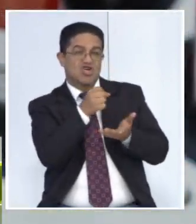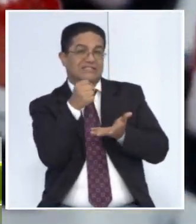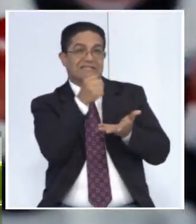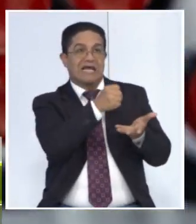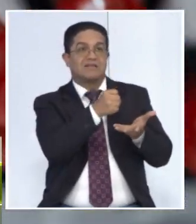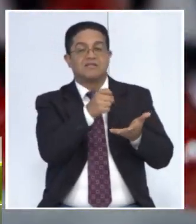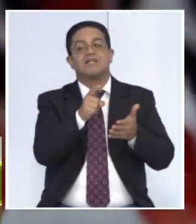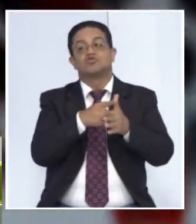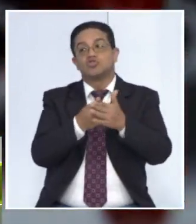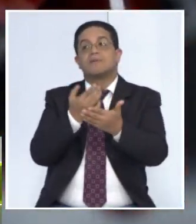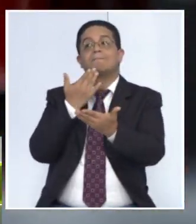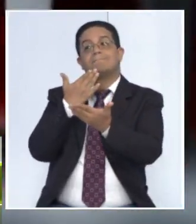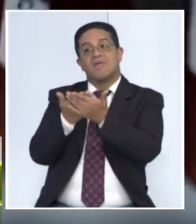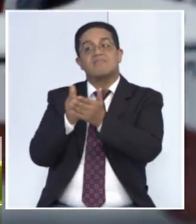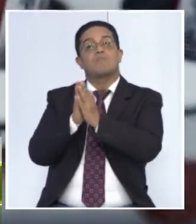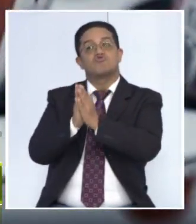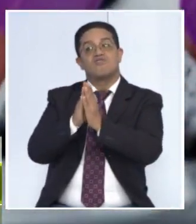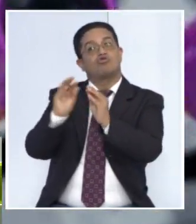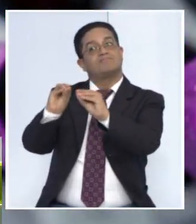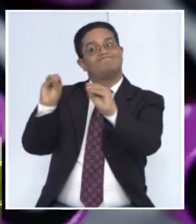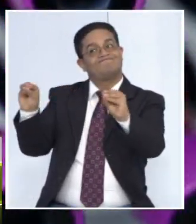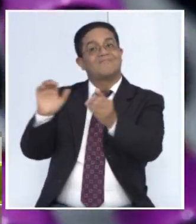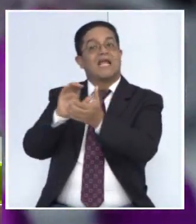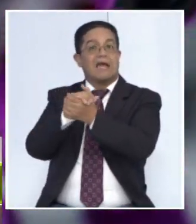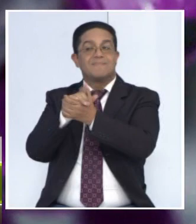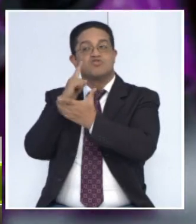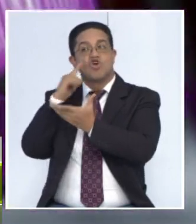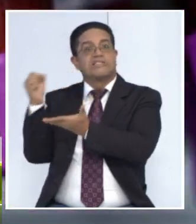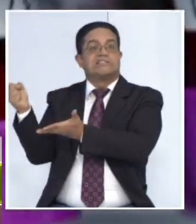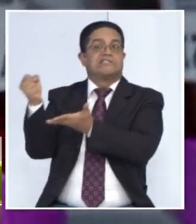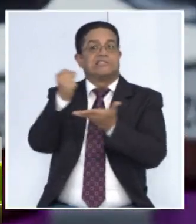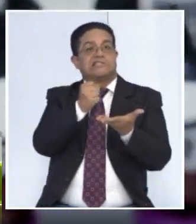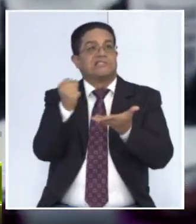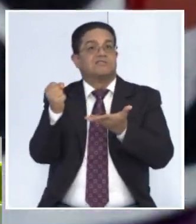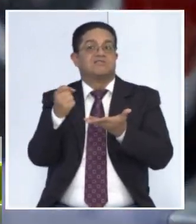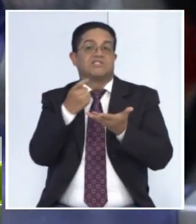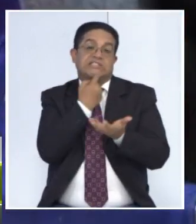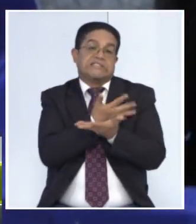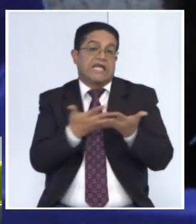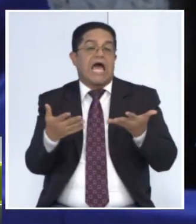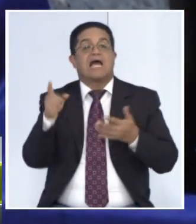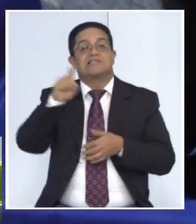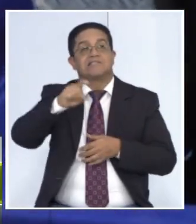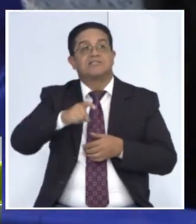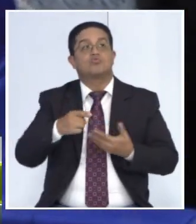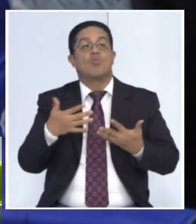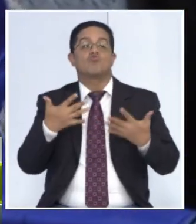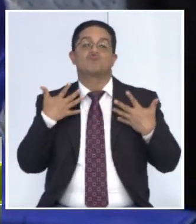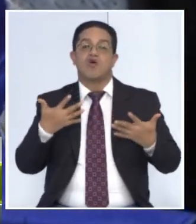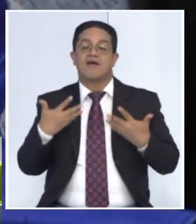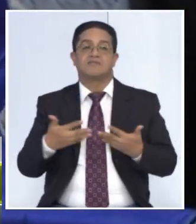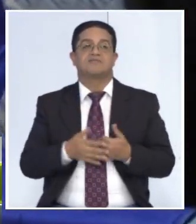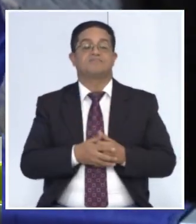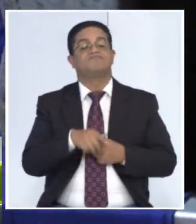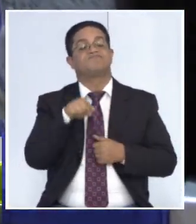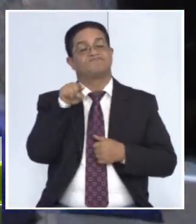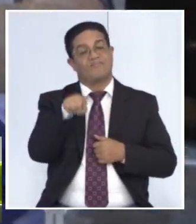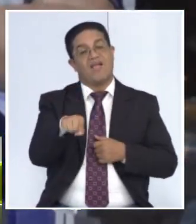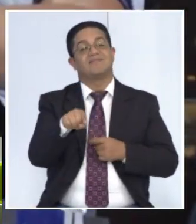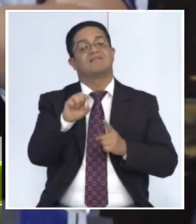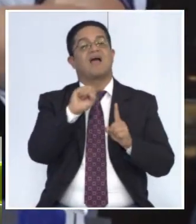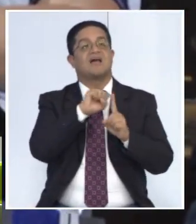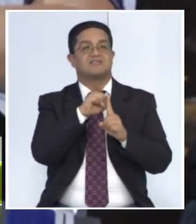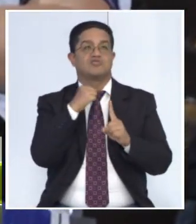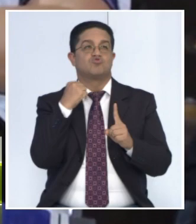le piden donantes para que reponga la sangre que le fue administrada. Esto es una situación muchas